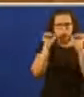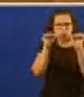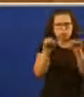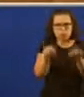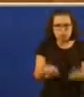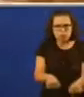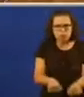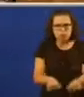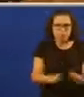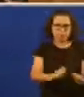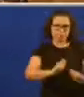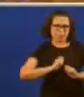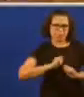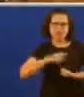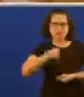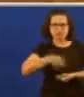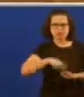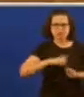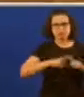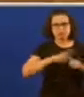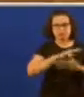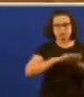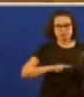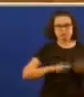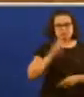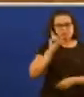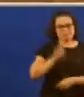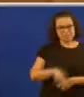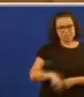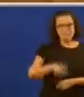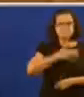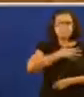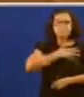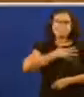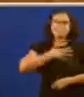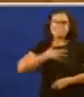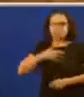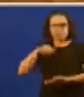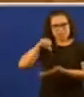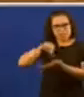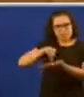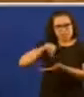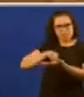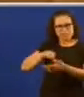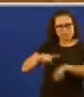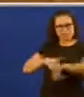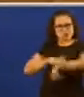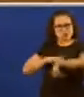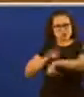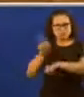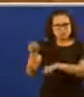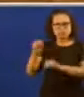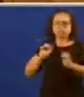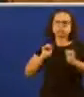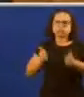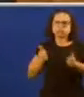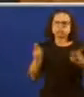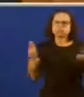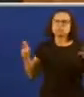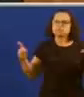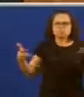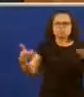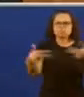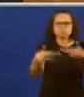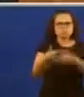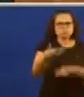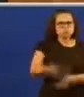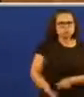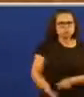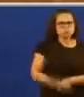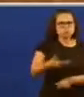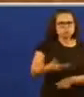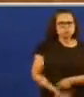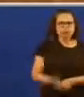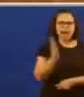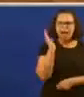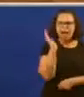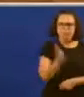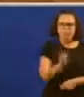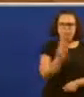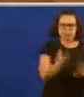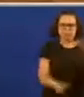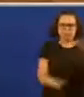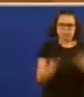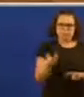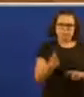E foi o seu queridísimo goberno central que empezou co recortes nas cuestións importantes para a vida da xente nas